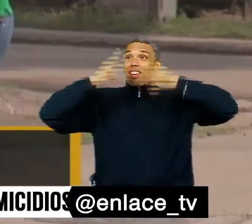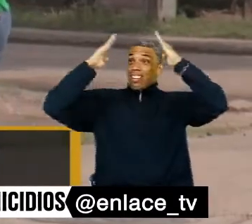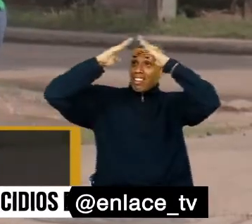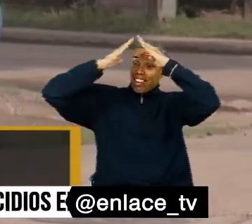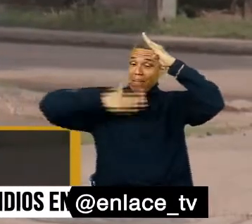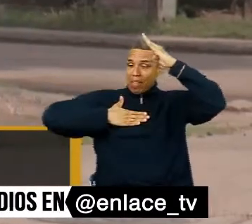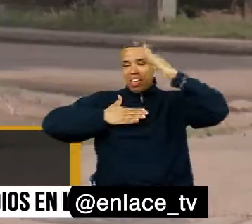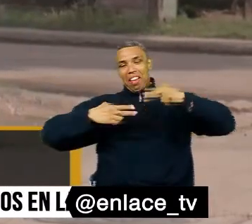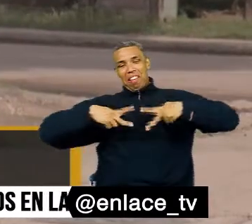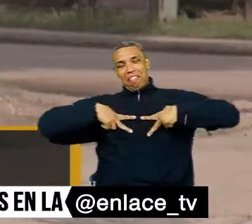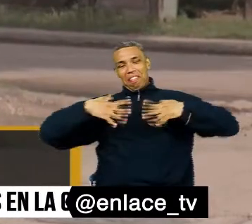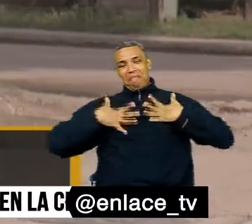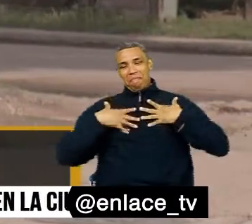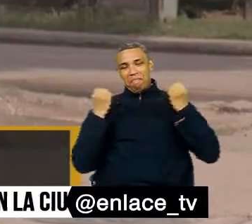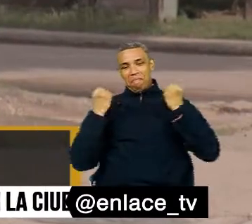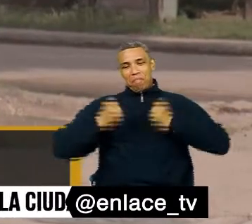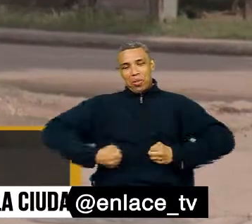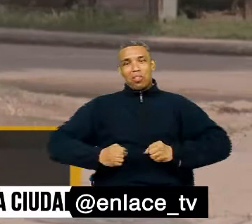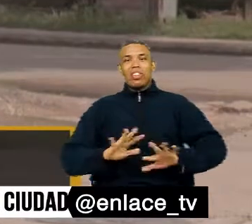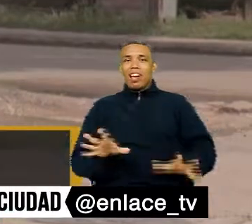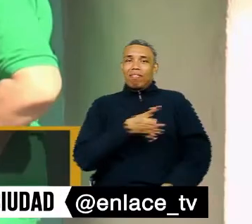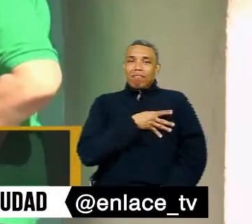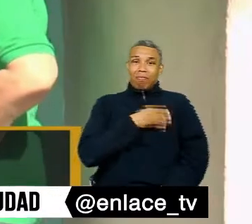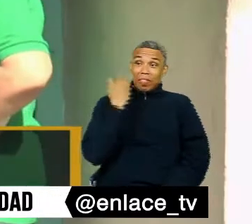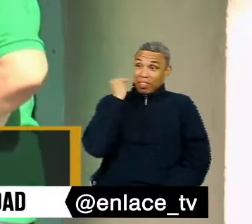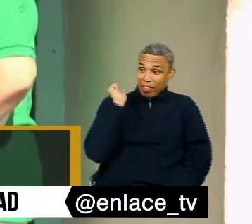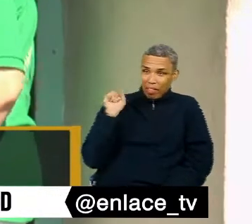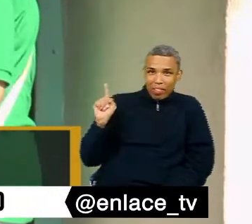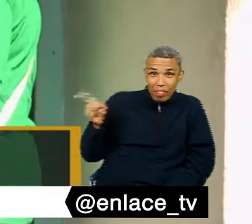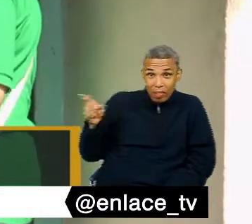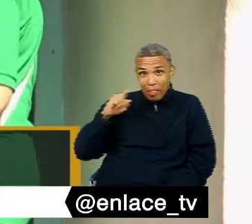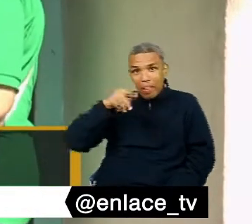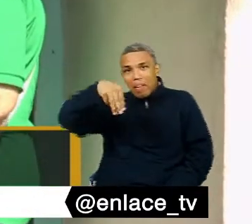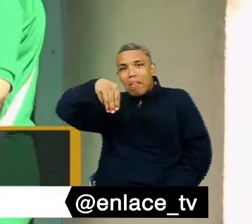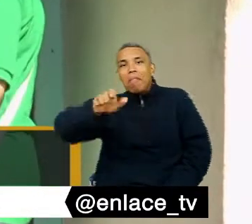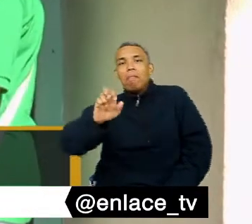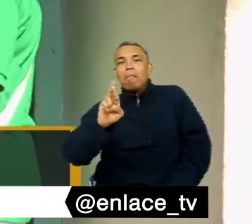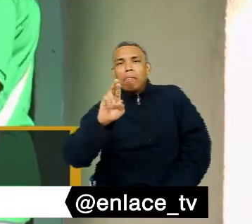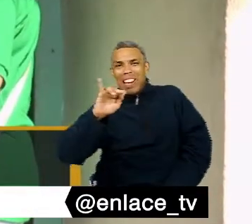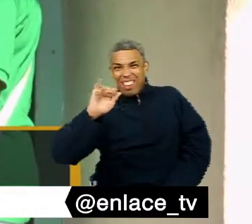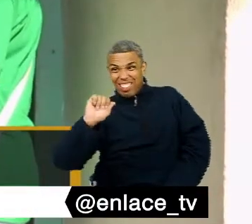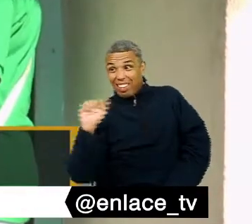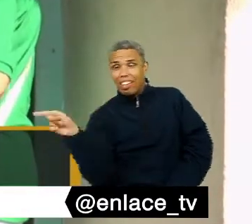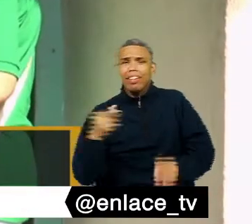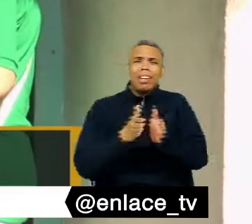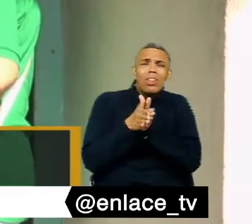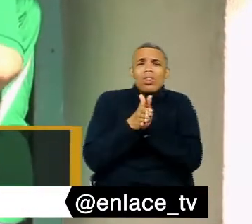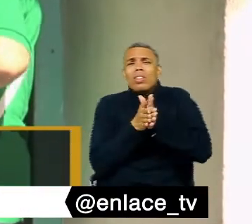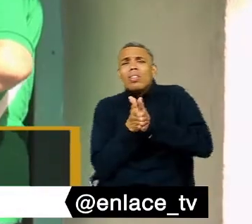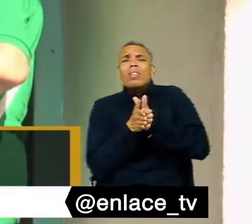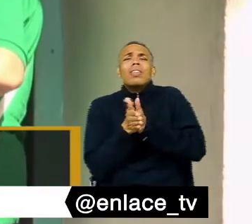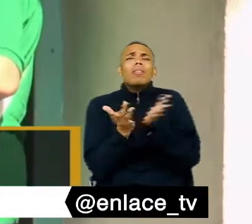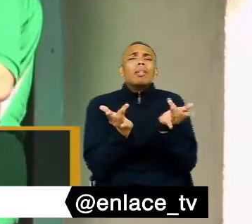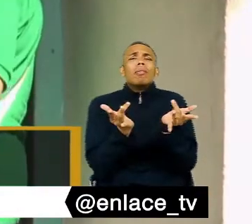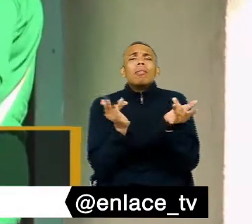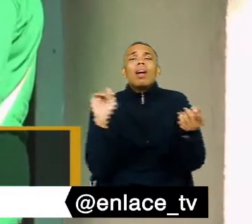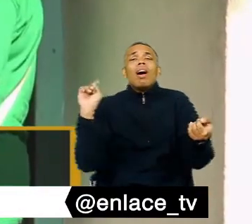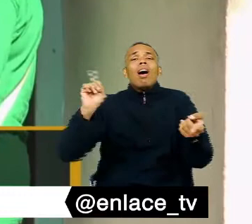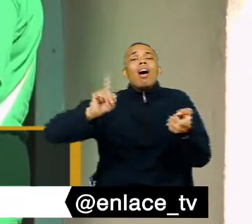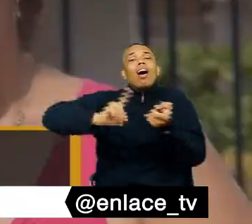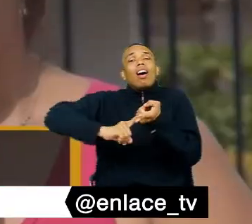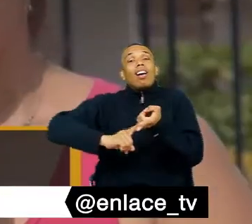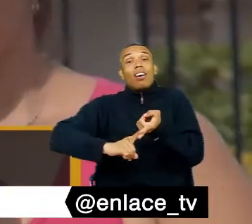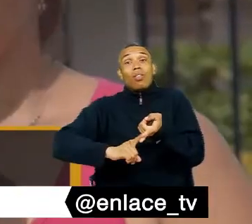de desarrollo urbano y vivienda de interés social de Barranca Bermeja, Eduba, puesto que el sueño de hace 20 años por fin se les está cumpliendo. Pues